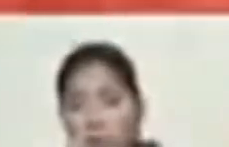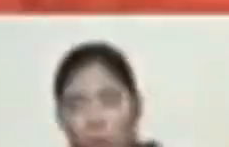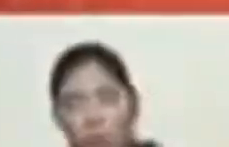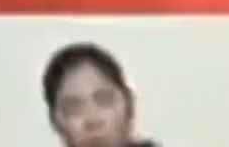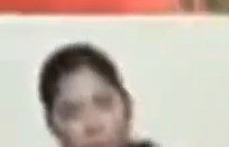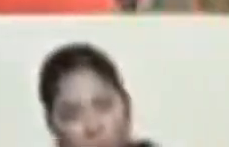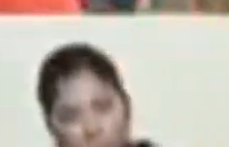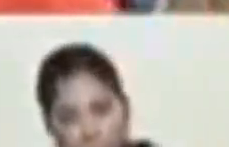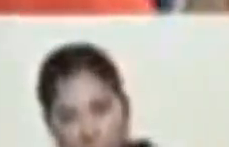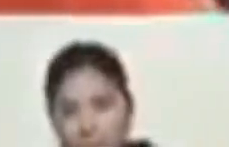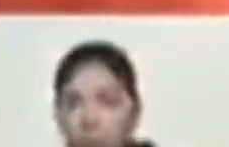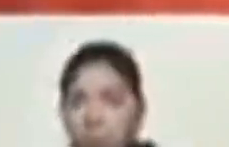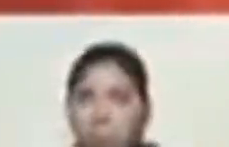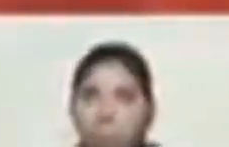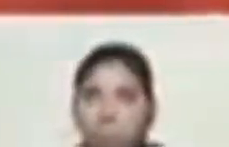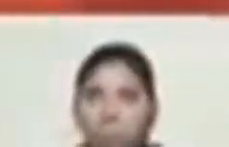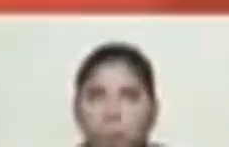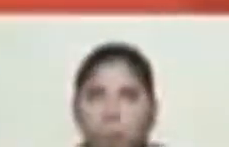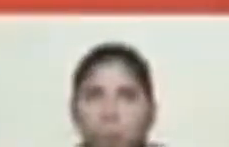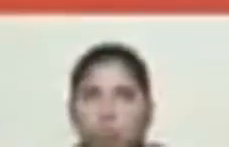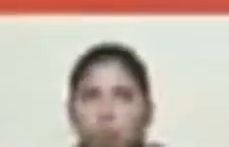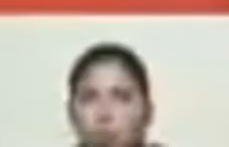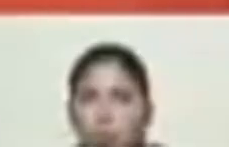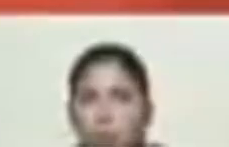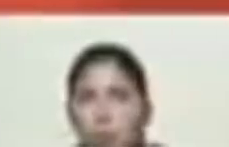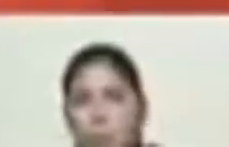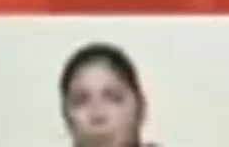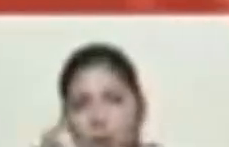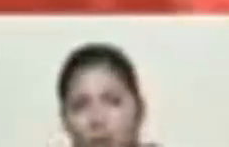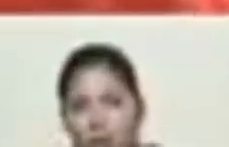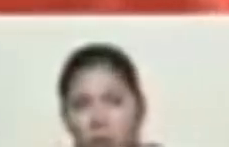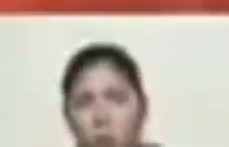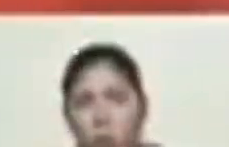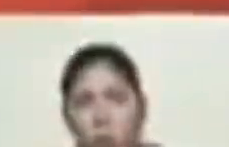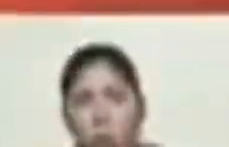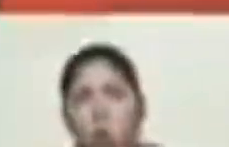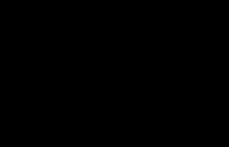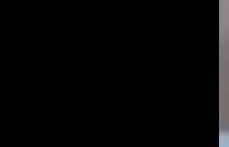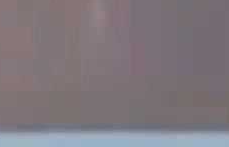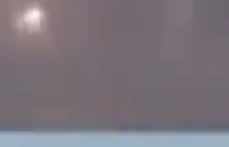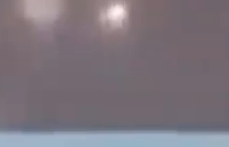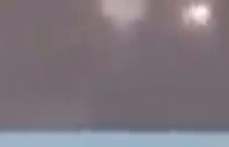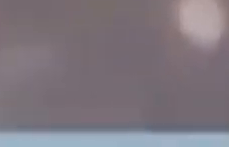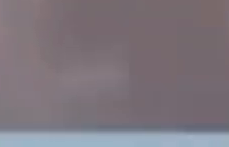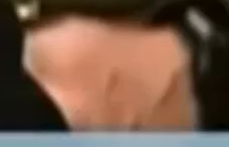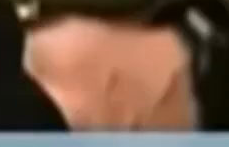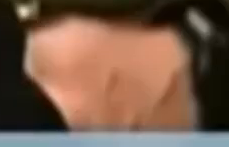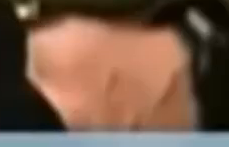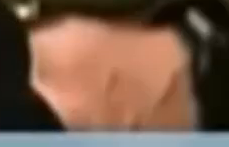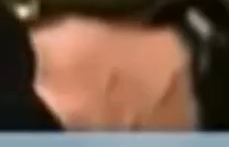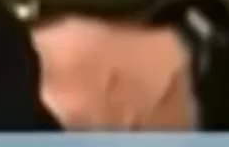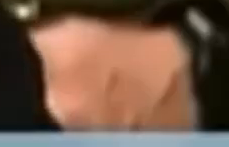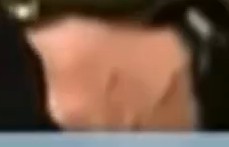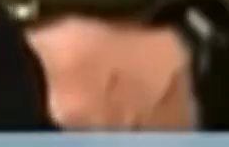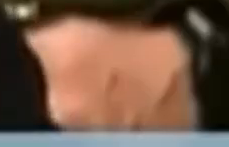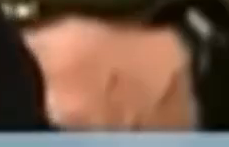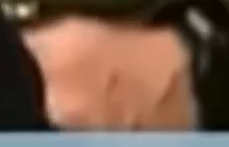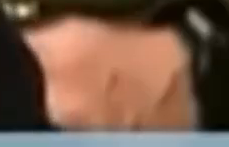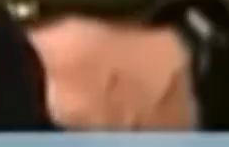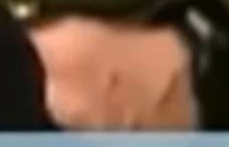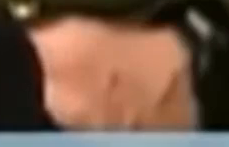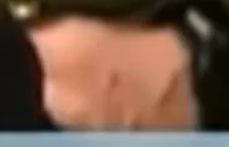Nicolás Maduro se han movilizado. Ya el 90% de todos estos militares continúan indignados ante los atropellos que ha